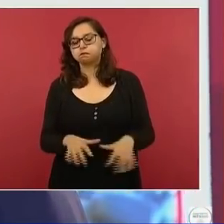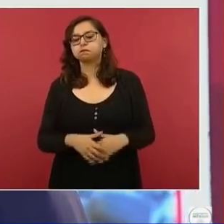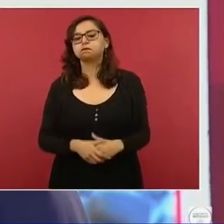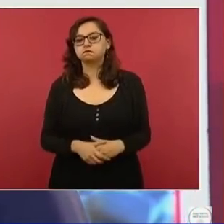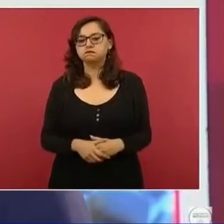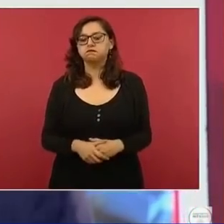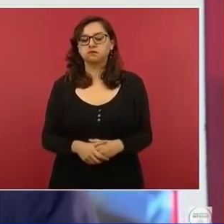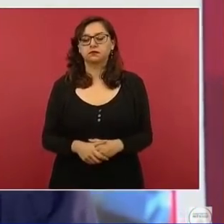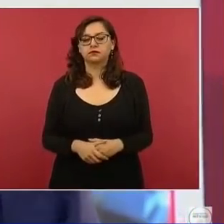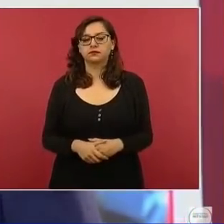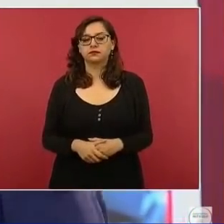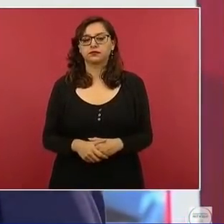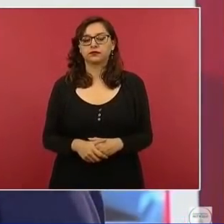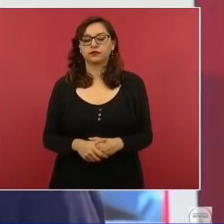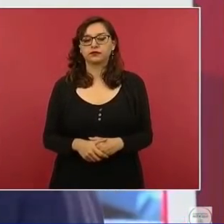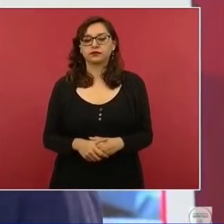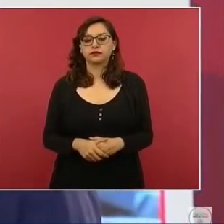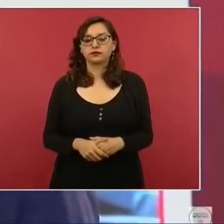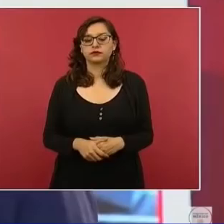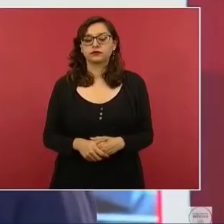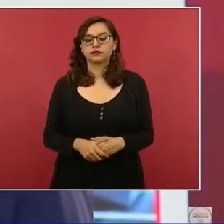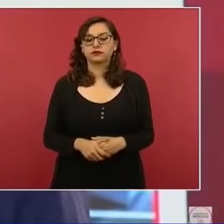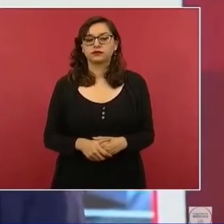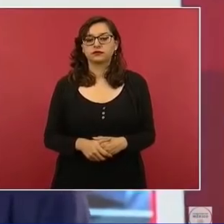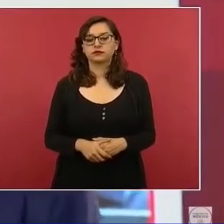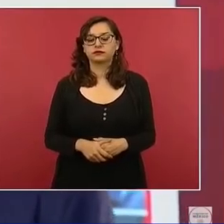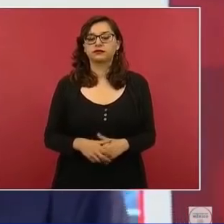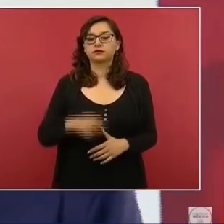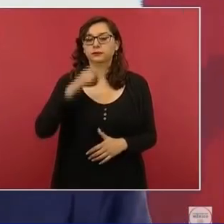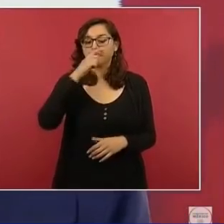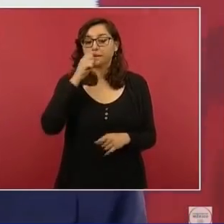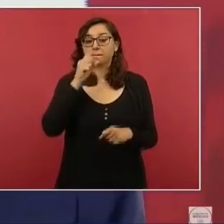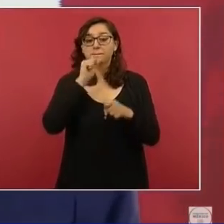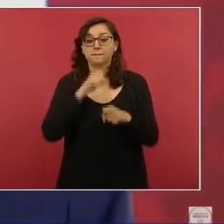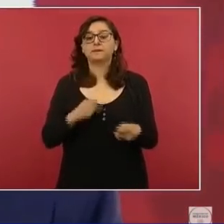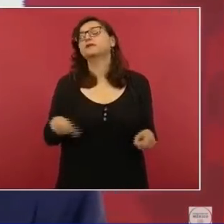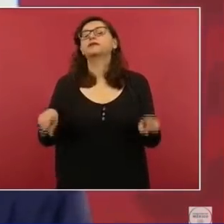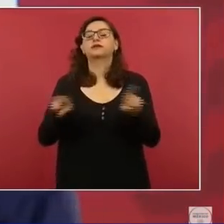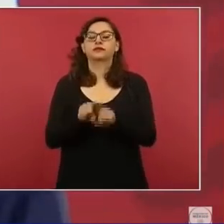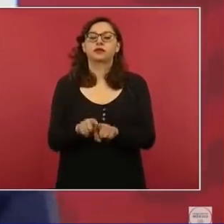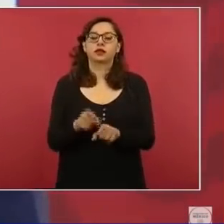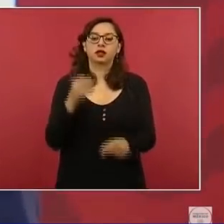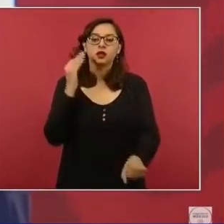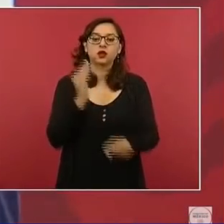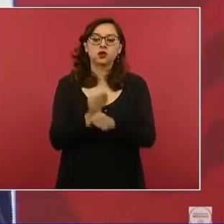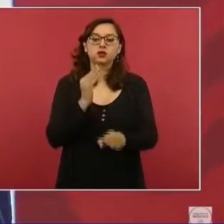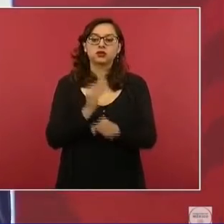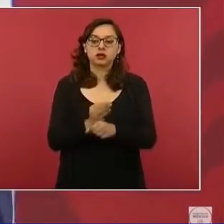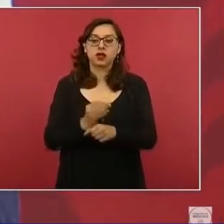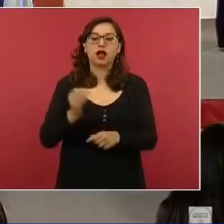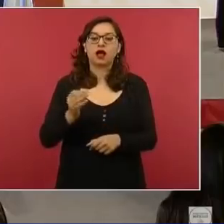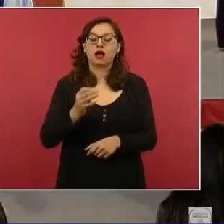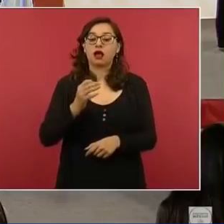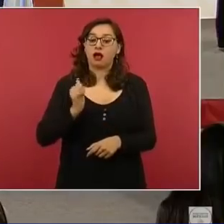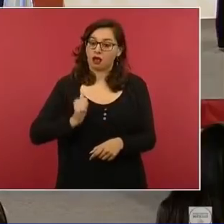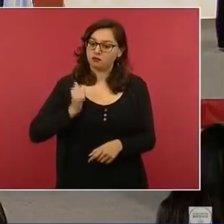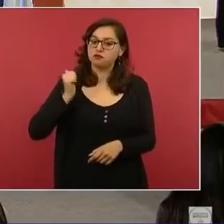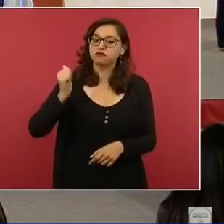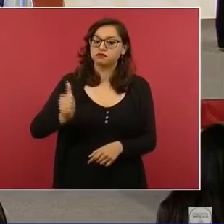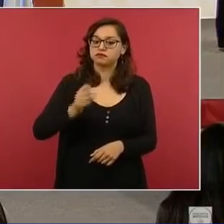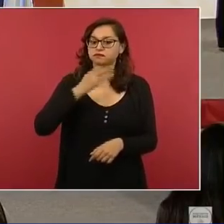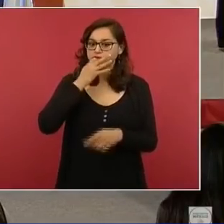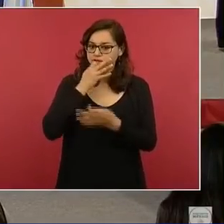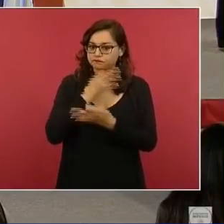Y también aprovecho para comentarles que ya tomamos la decisión